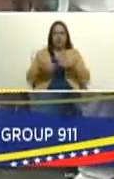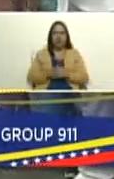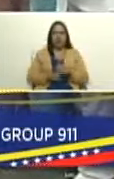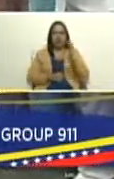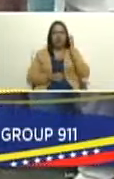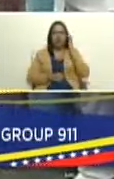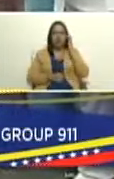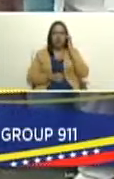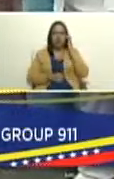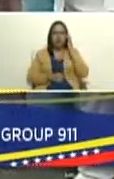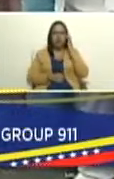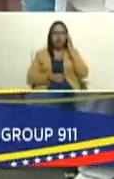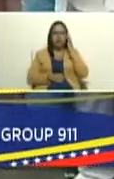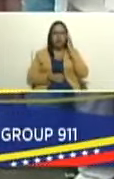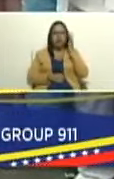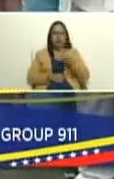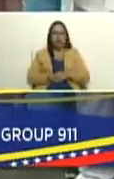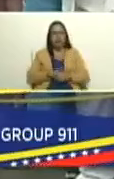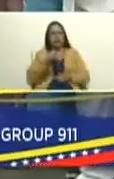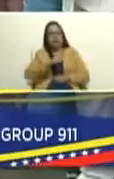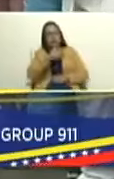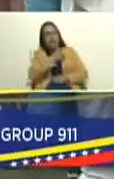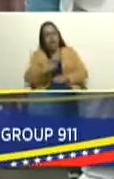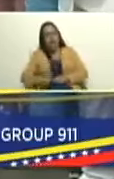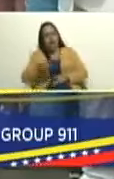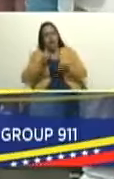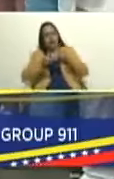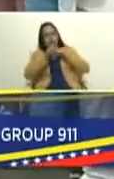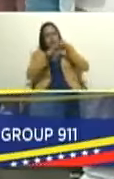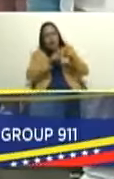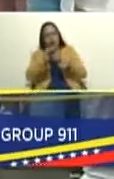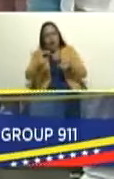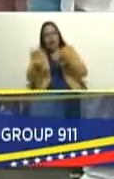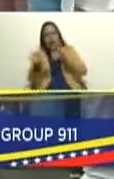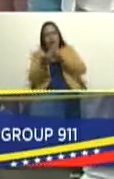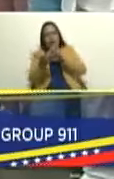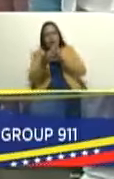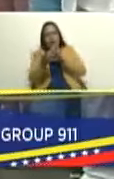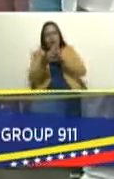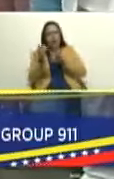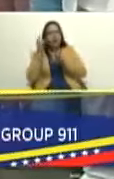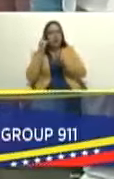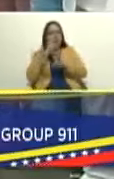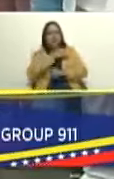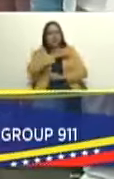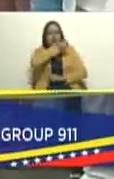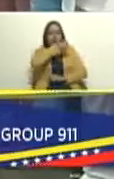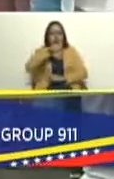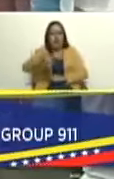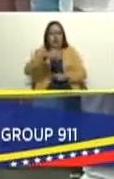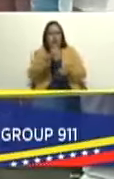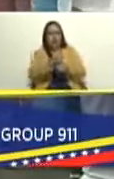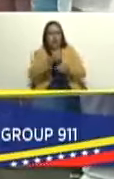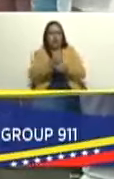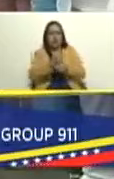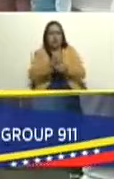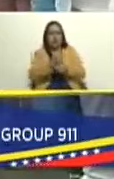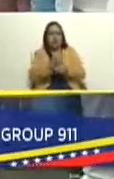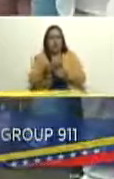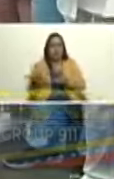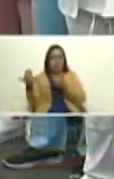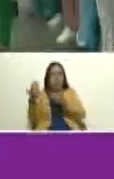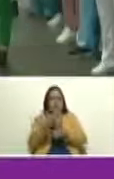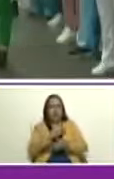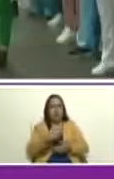Bueno, mi comandante, si tiene alguna pregunta o interactuar con la directora del centro, adelante, mi